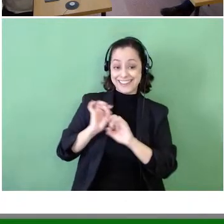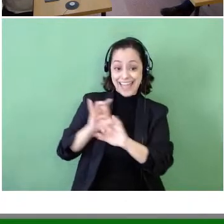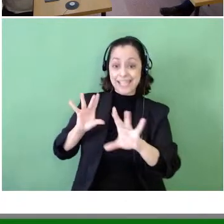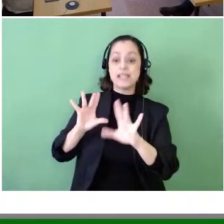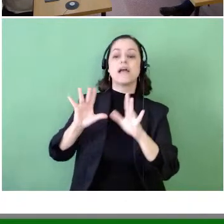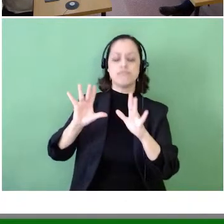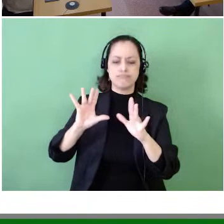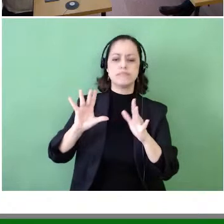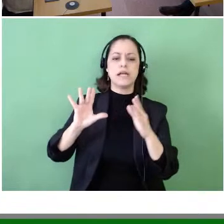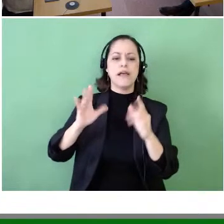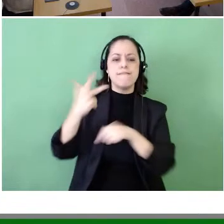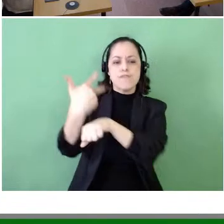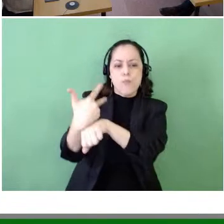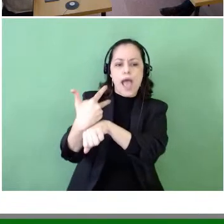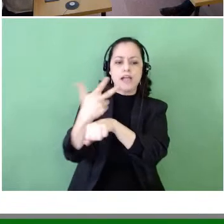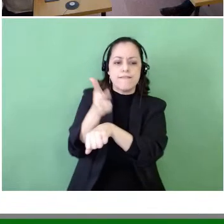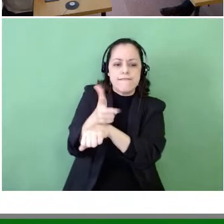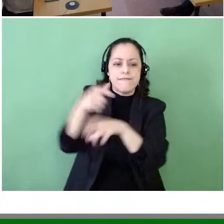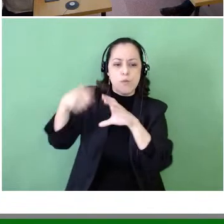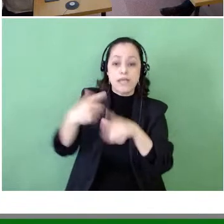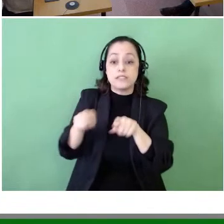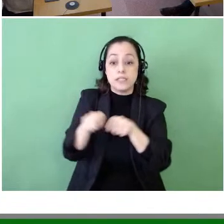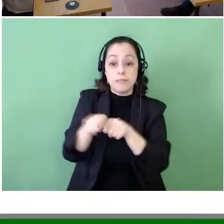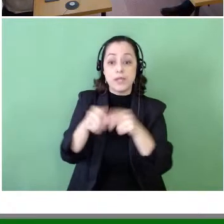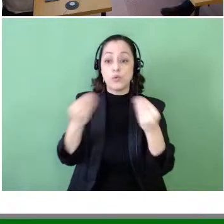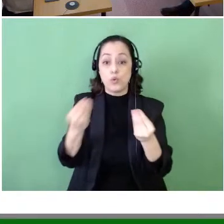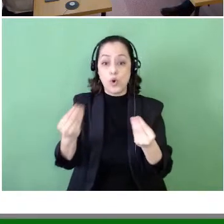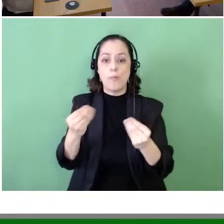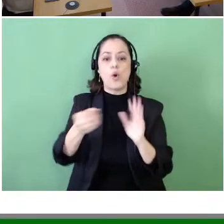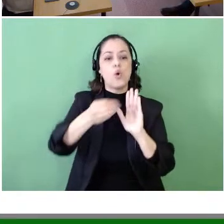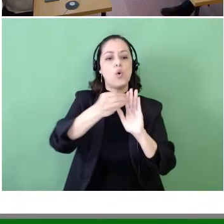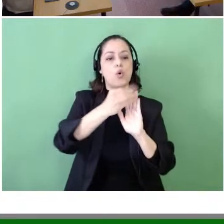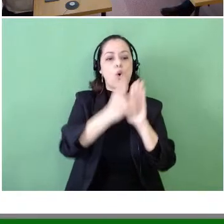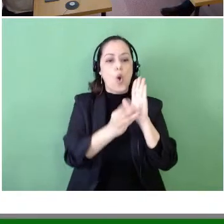traducción y de específicos también de interpretación.